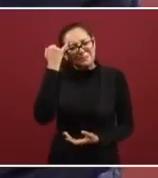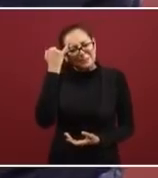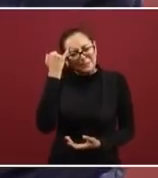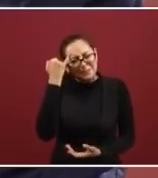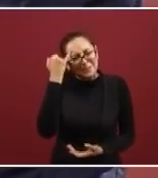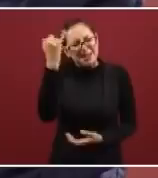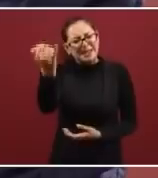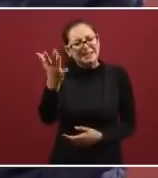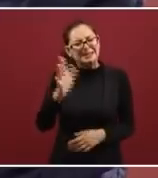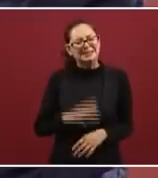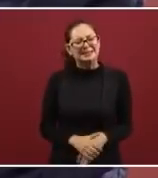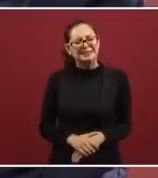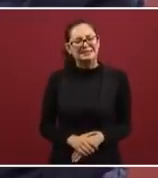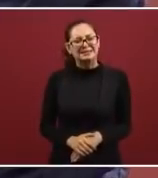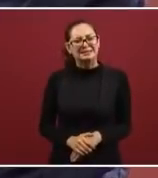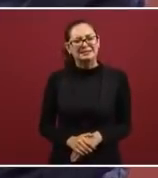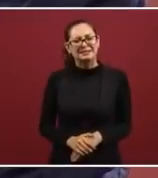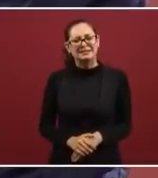bueno